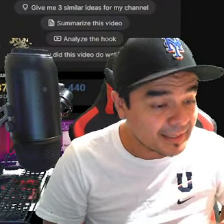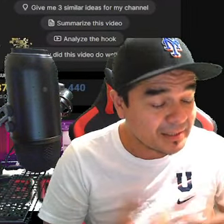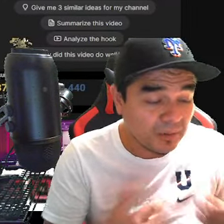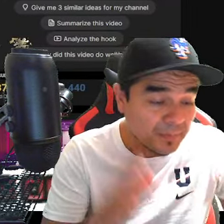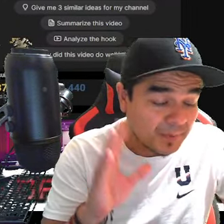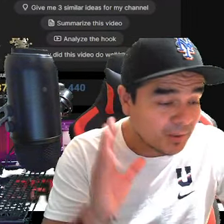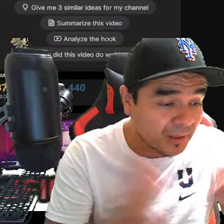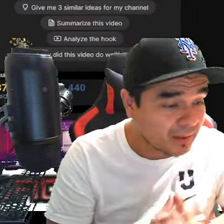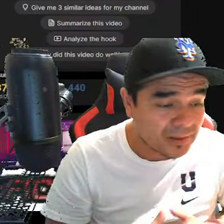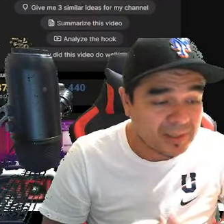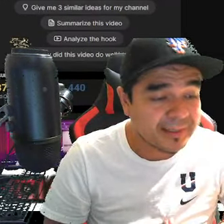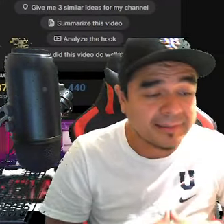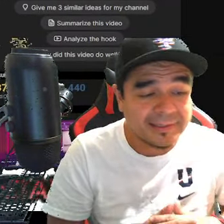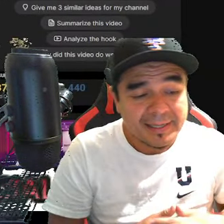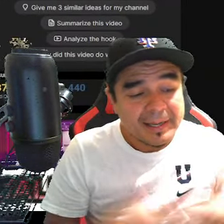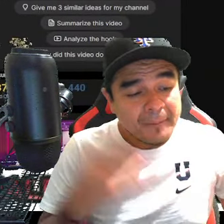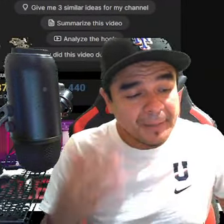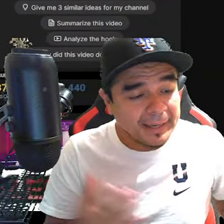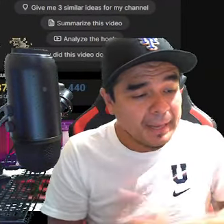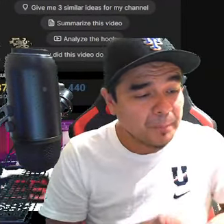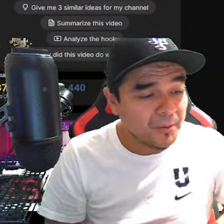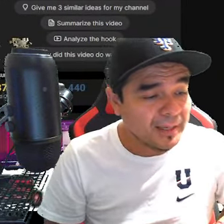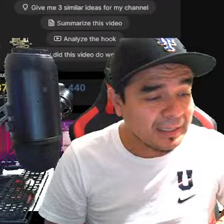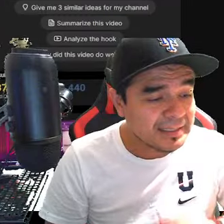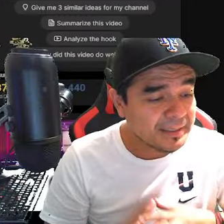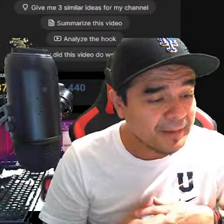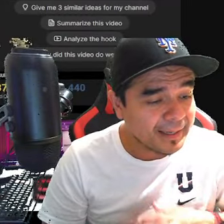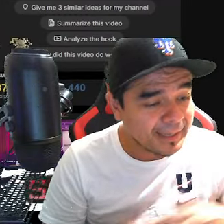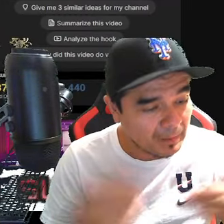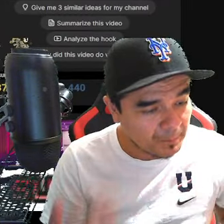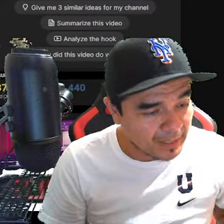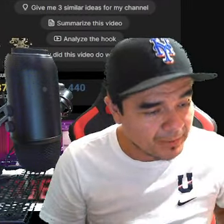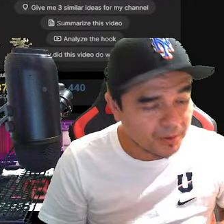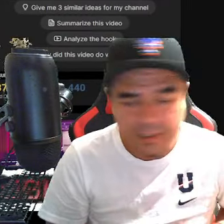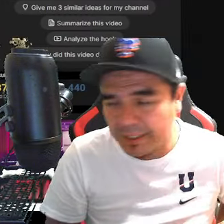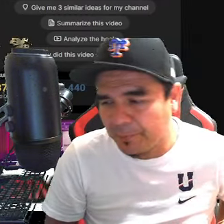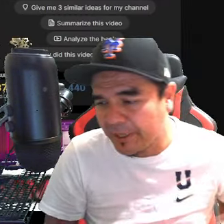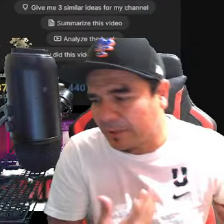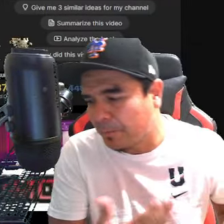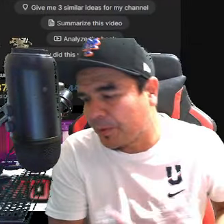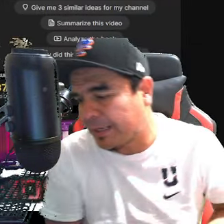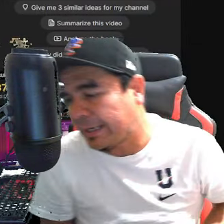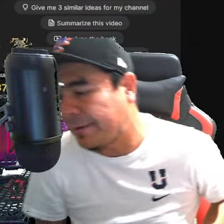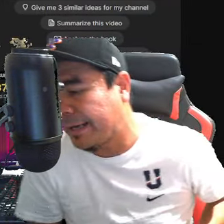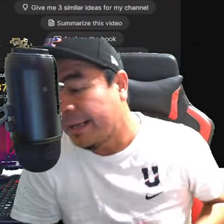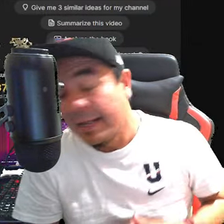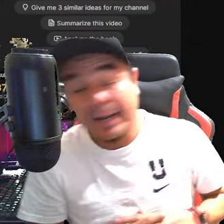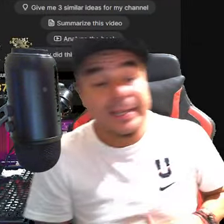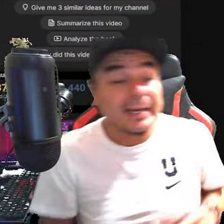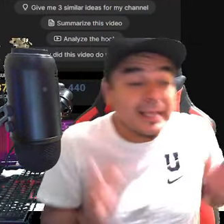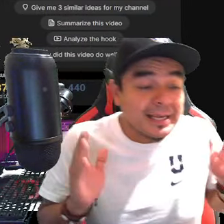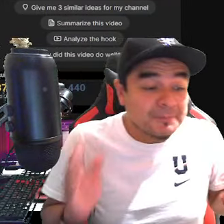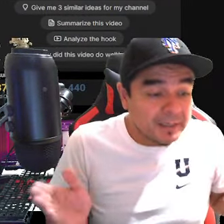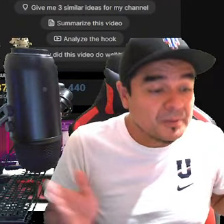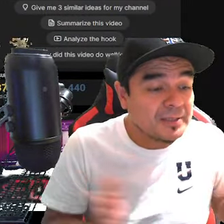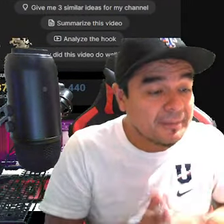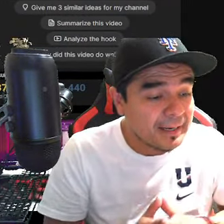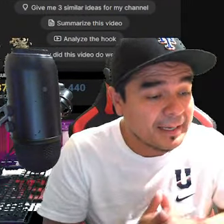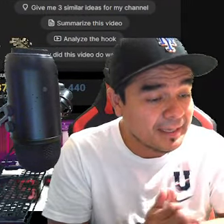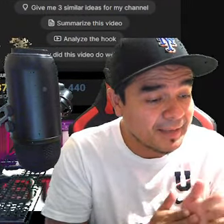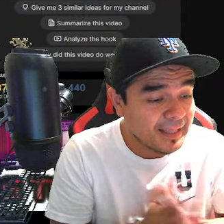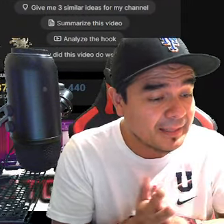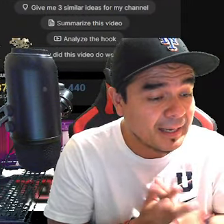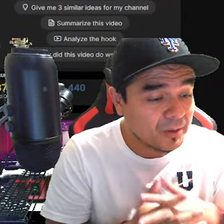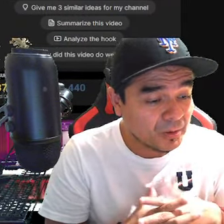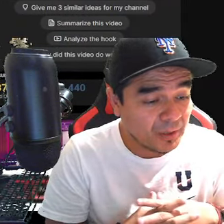antes, tres horas antes, para poderles llevar el previo y, bueno, poder grabar la llegada. Esperemos grabar